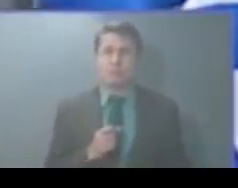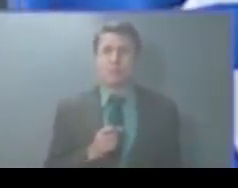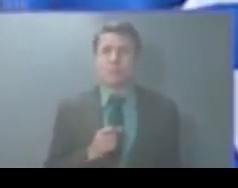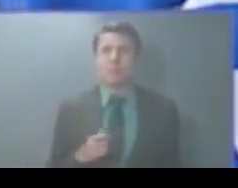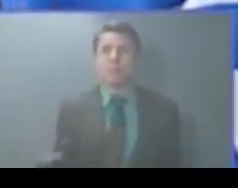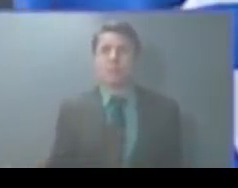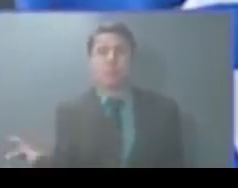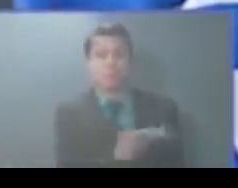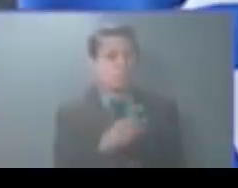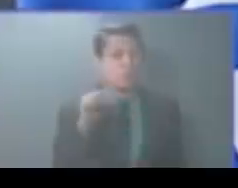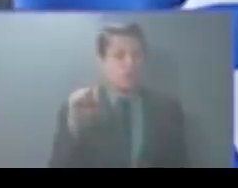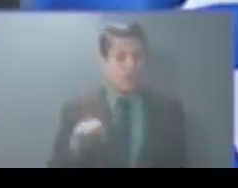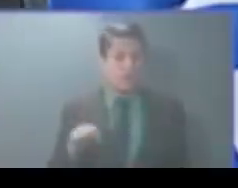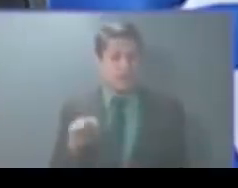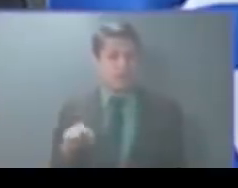Estamos en el marco de los